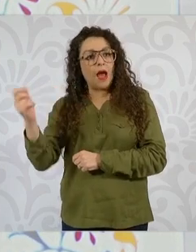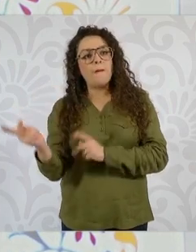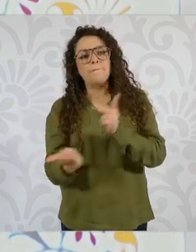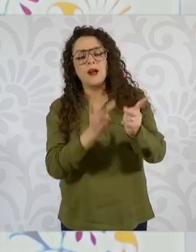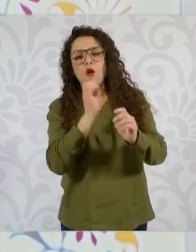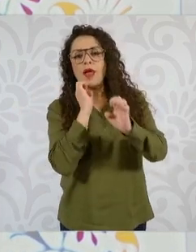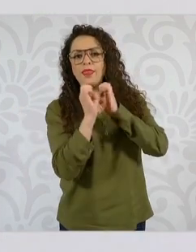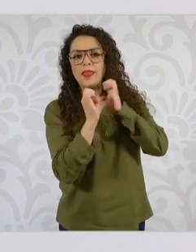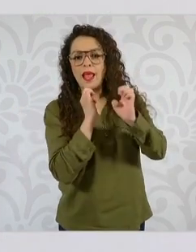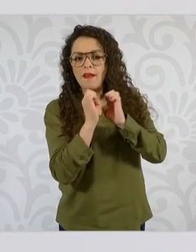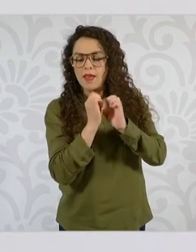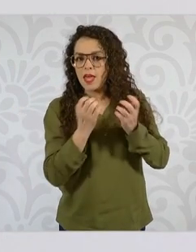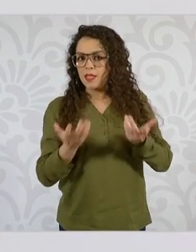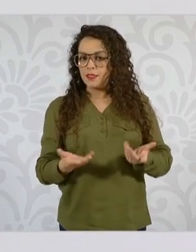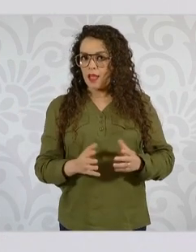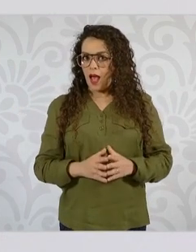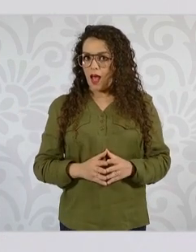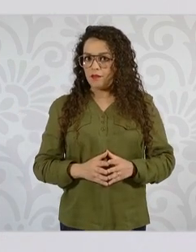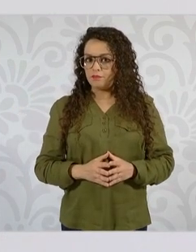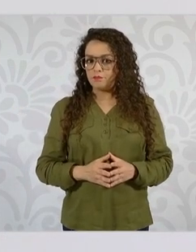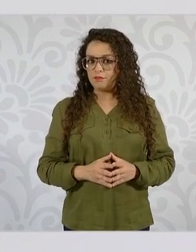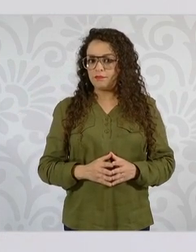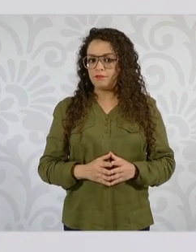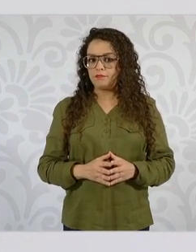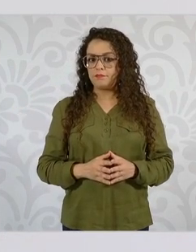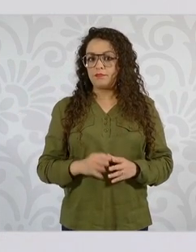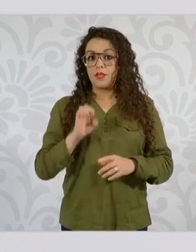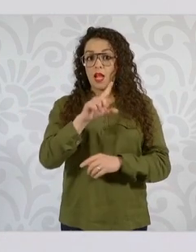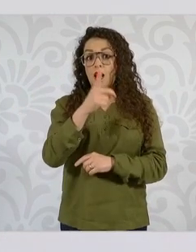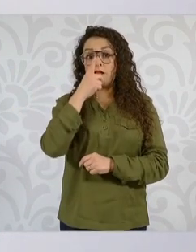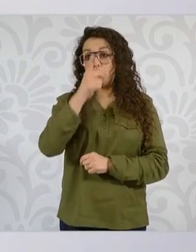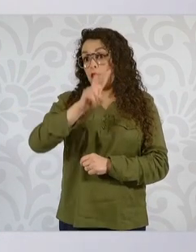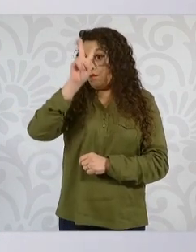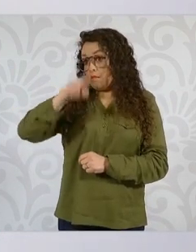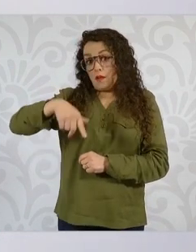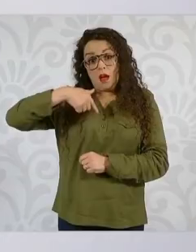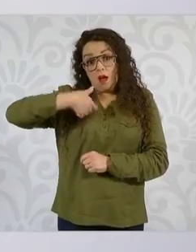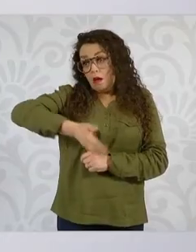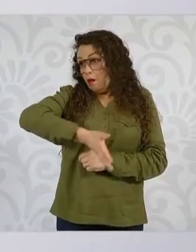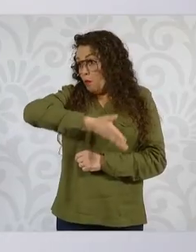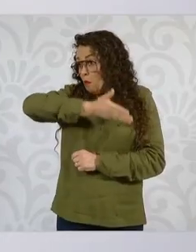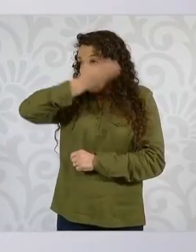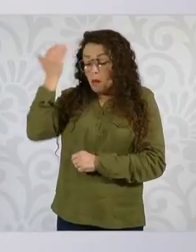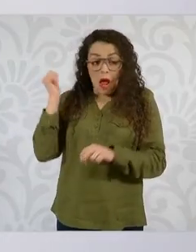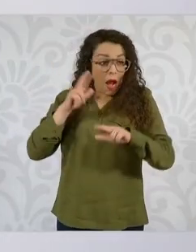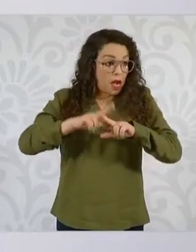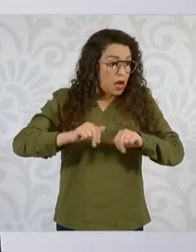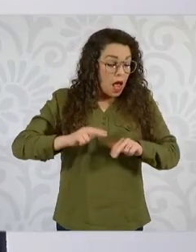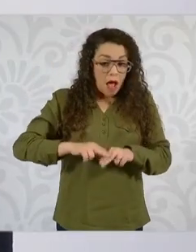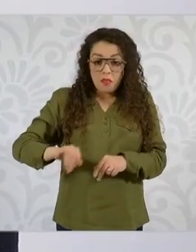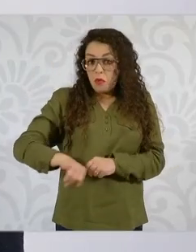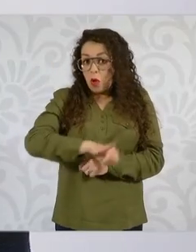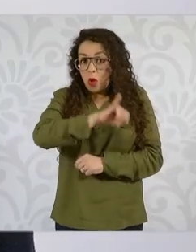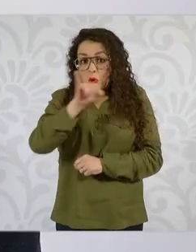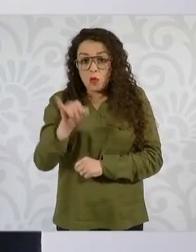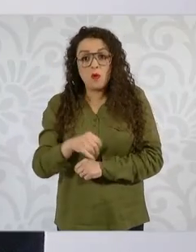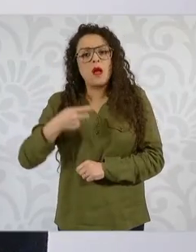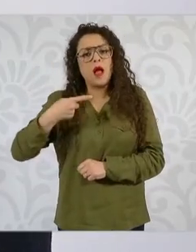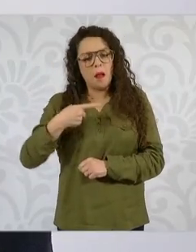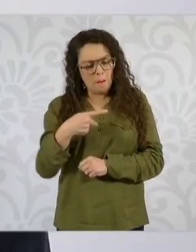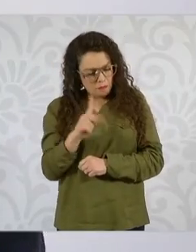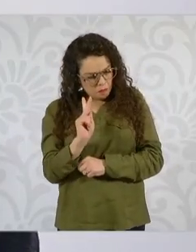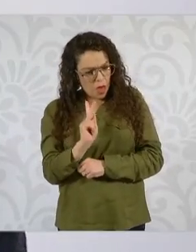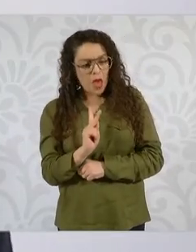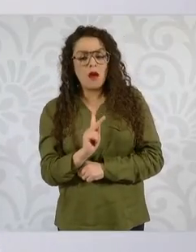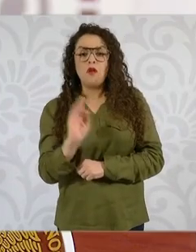en su tweet dice que él nunca supo pero que lo volvería a hacer que nunca